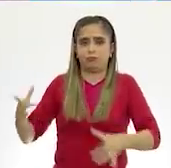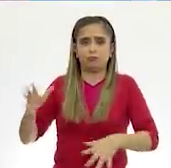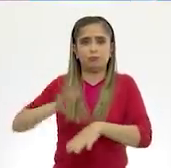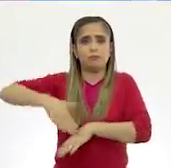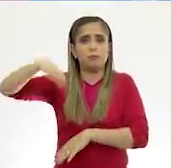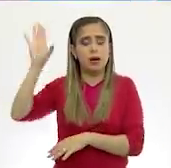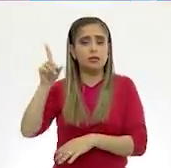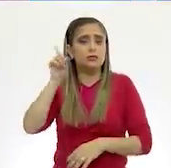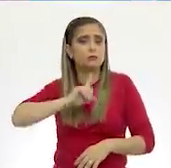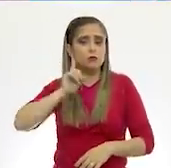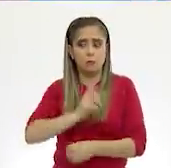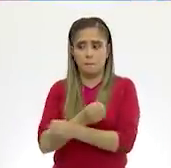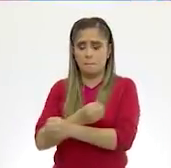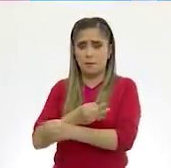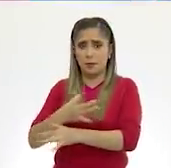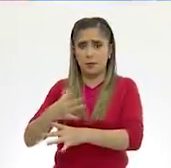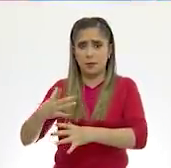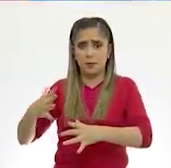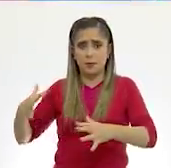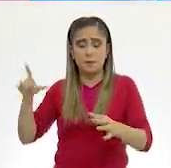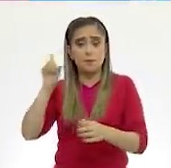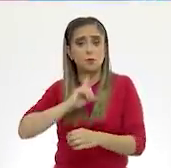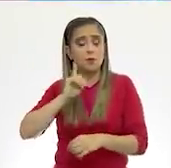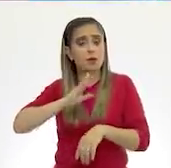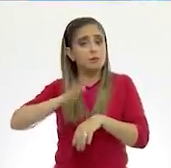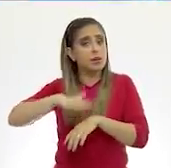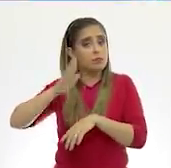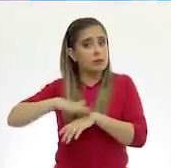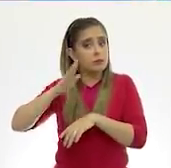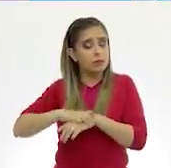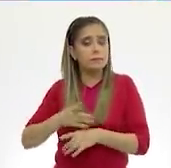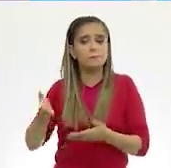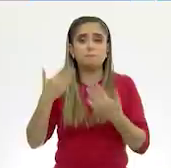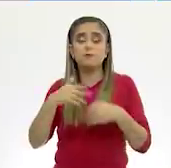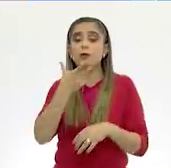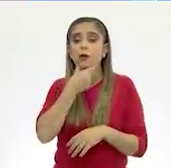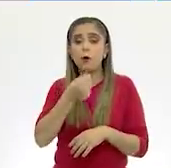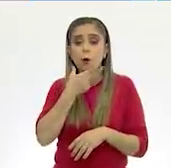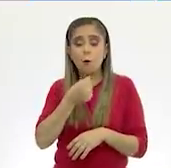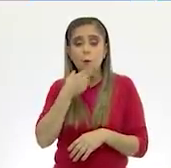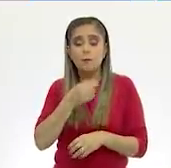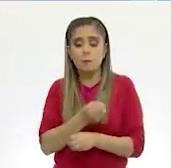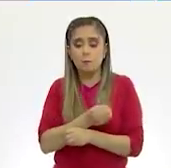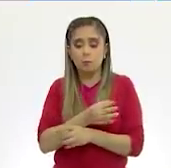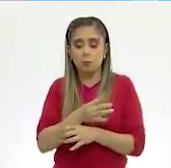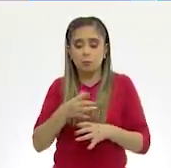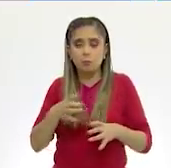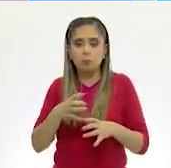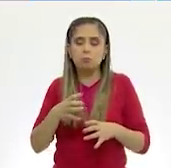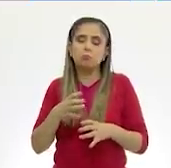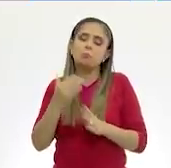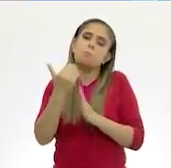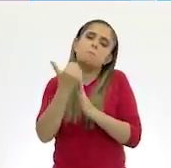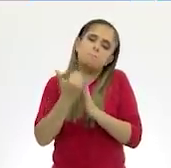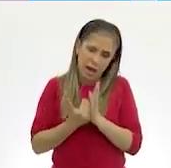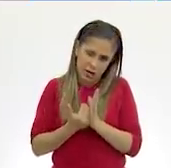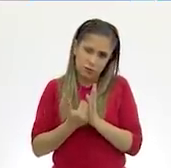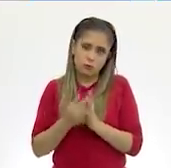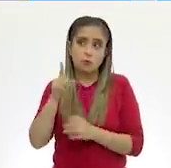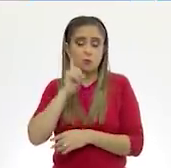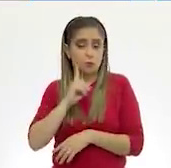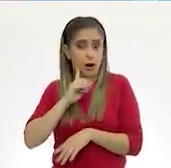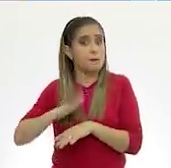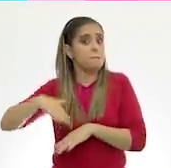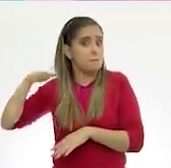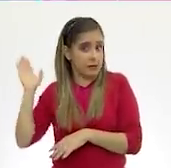muestra mayor cantidad de mujeres en el país y la población de hombres se observa reducida en comparación